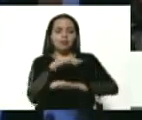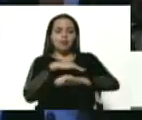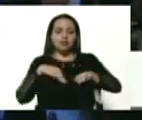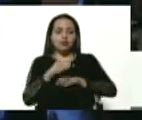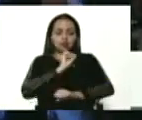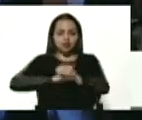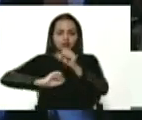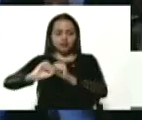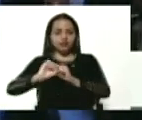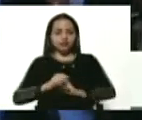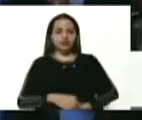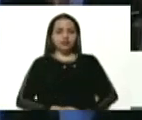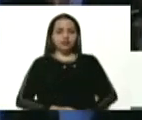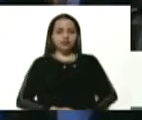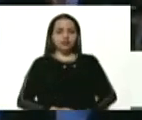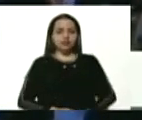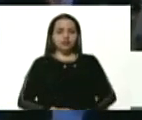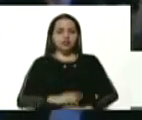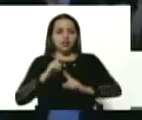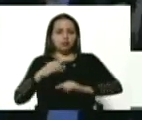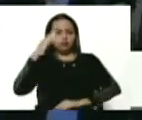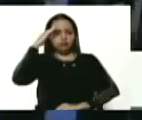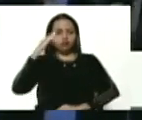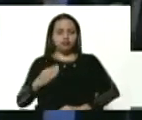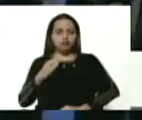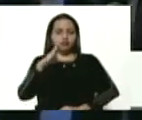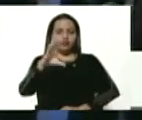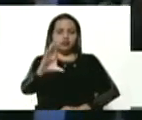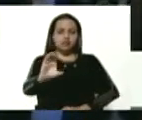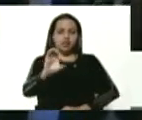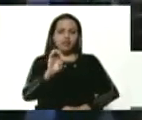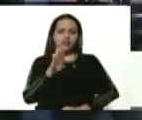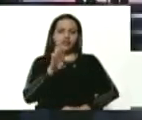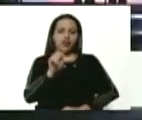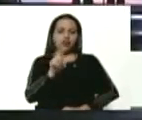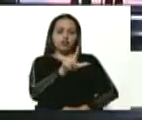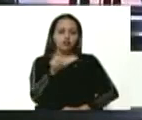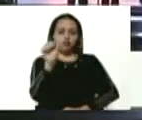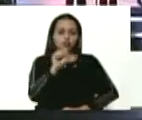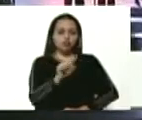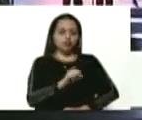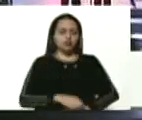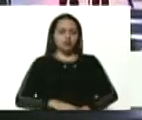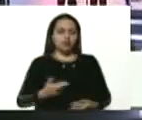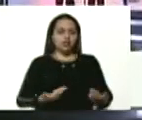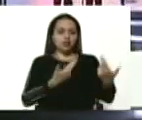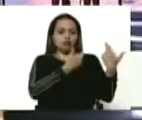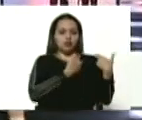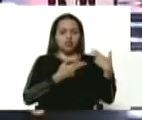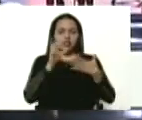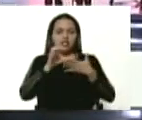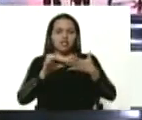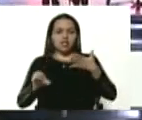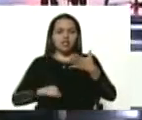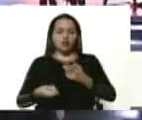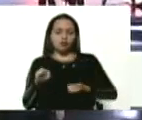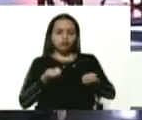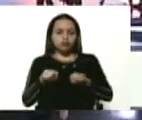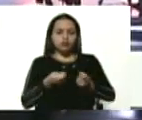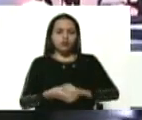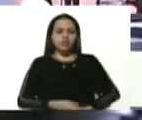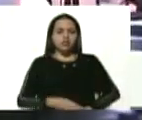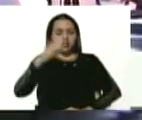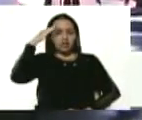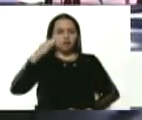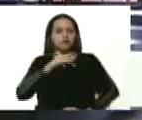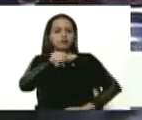Defensa. El ciudadano almirante en jefe Remigio Ceballos Hichazo, comandante estratégico operacional de la Fuerza Armada Nacional